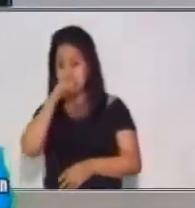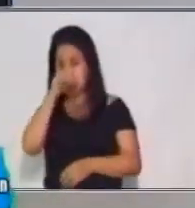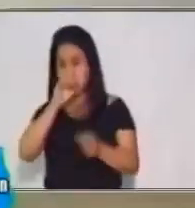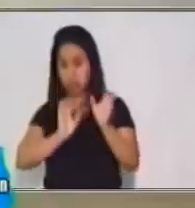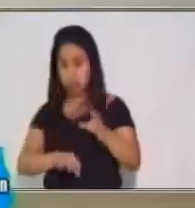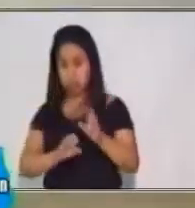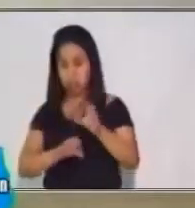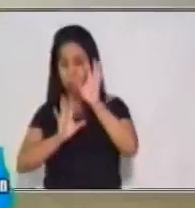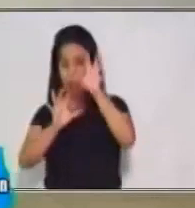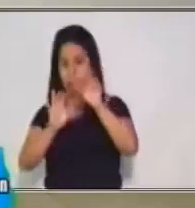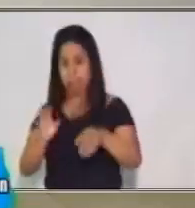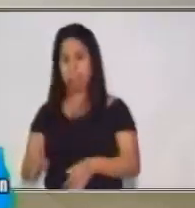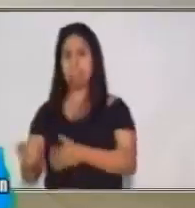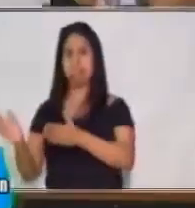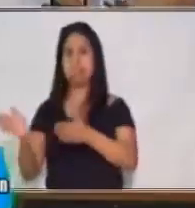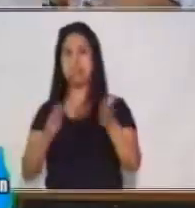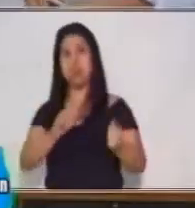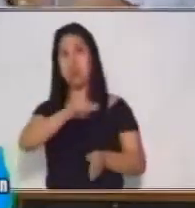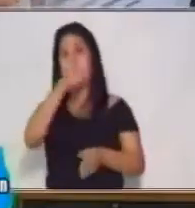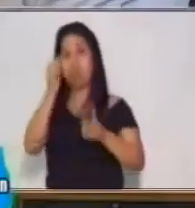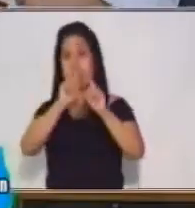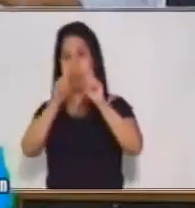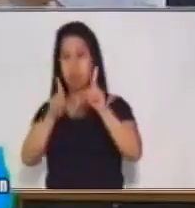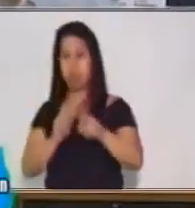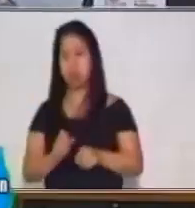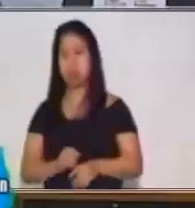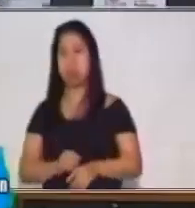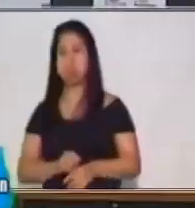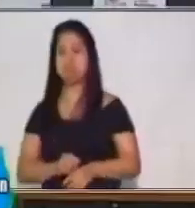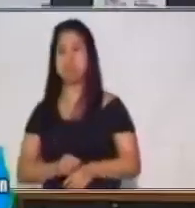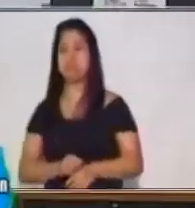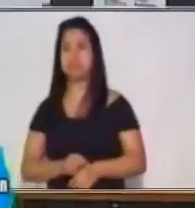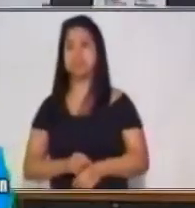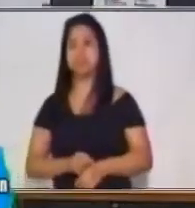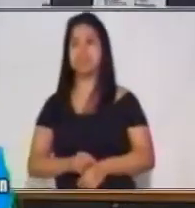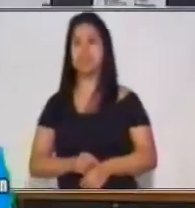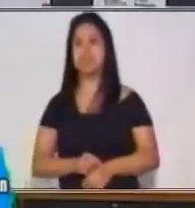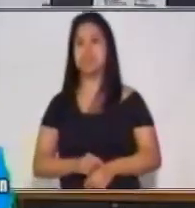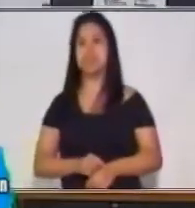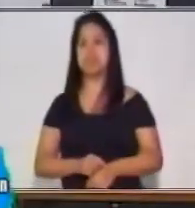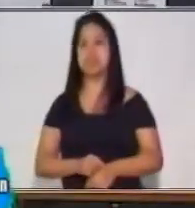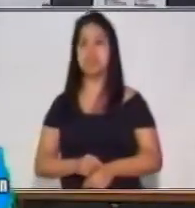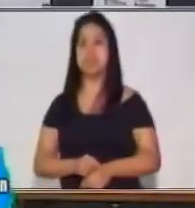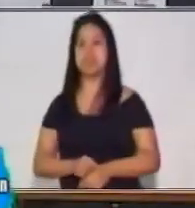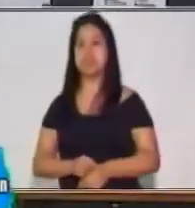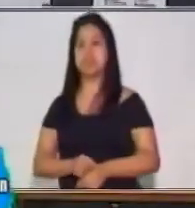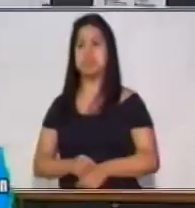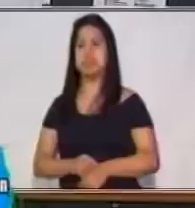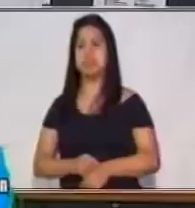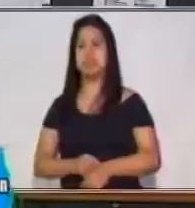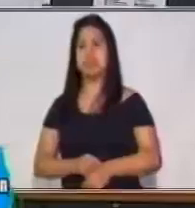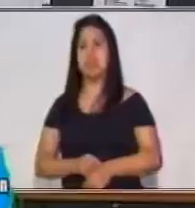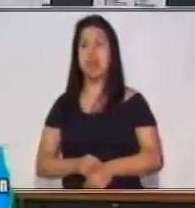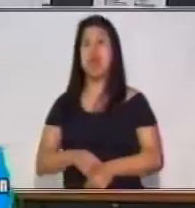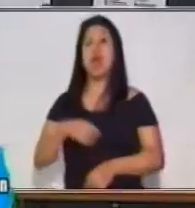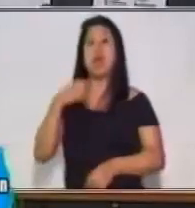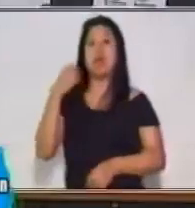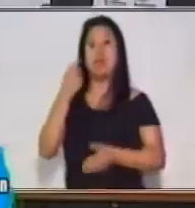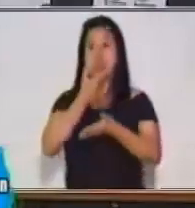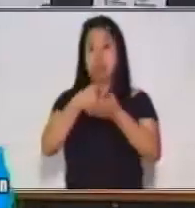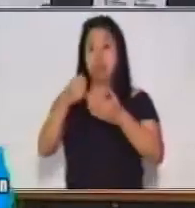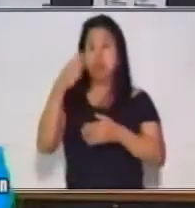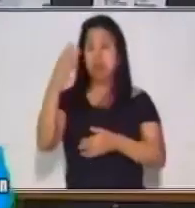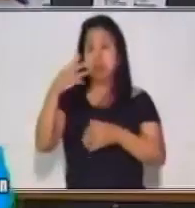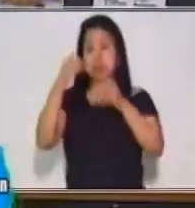Exactamente. En este espacio del diagrama estoy representando que hay 3 alumnos que